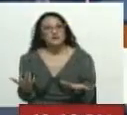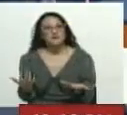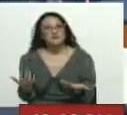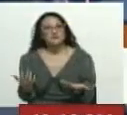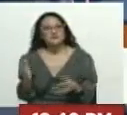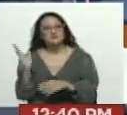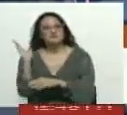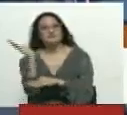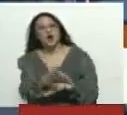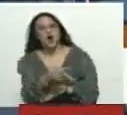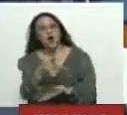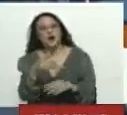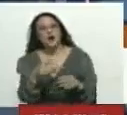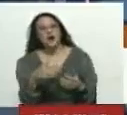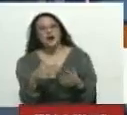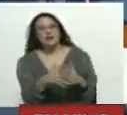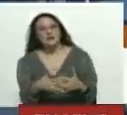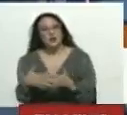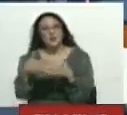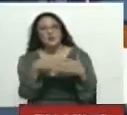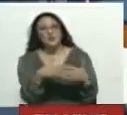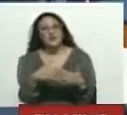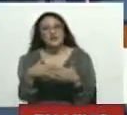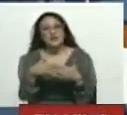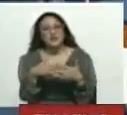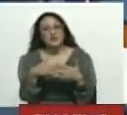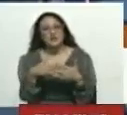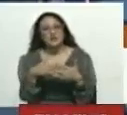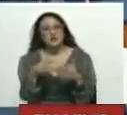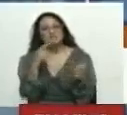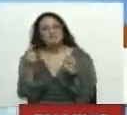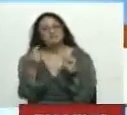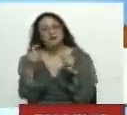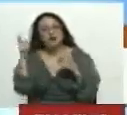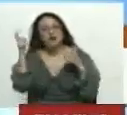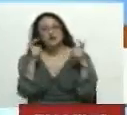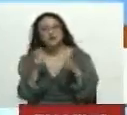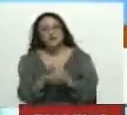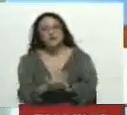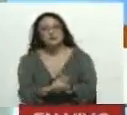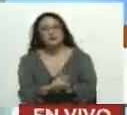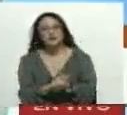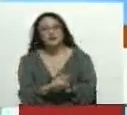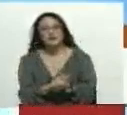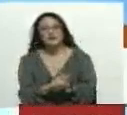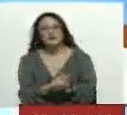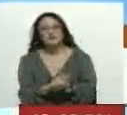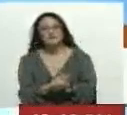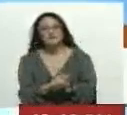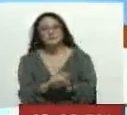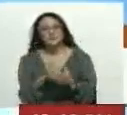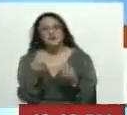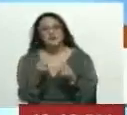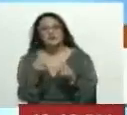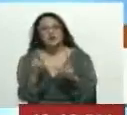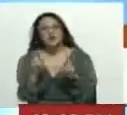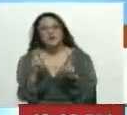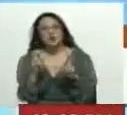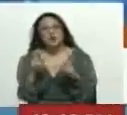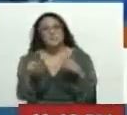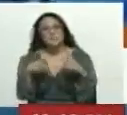a los gringos Y entonces ahí en diálogo González Se ocurrió construir un nuevo proceso